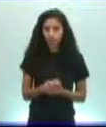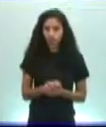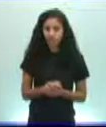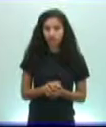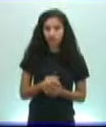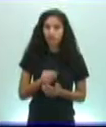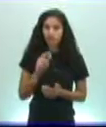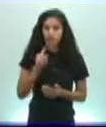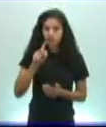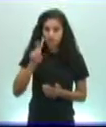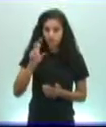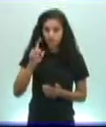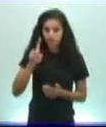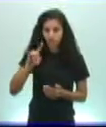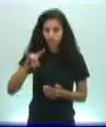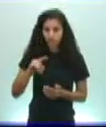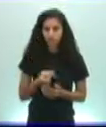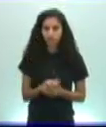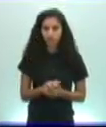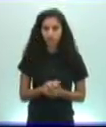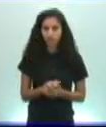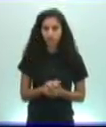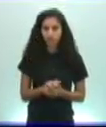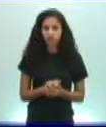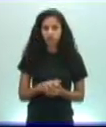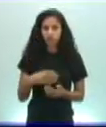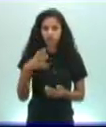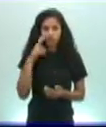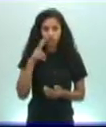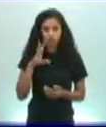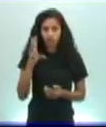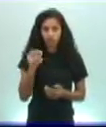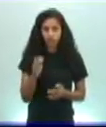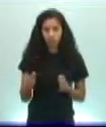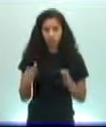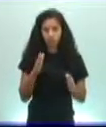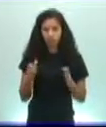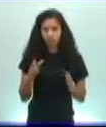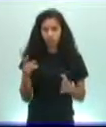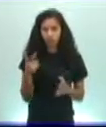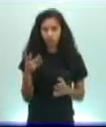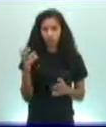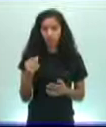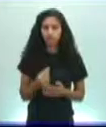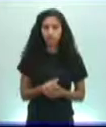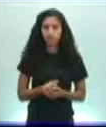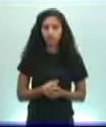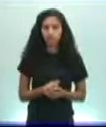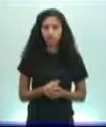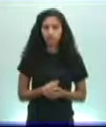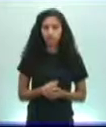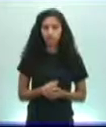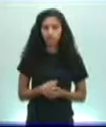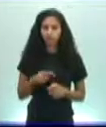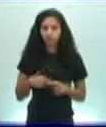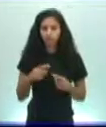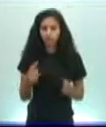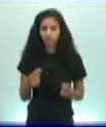6, que es 216. Estamos buscando un número que se encuentre entre estos dos valores. Por